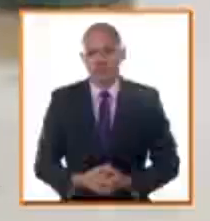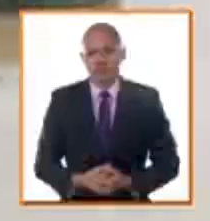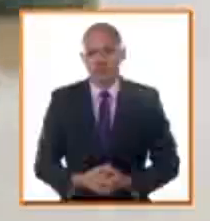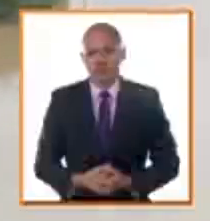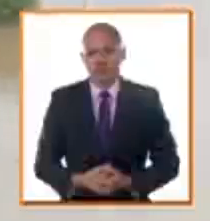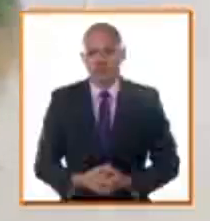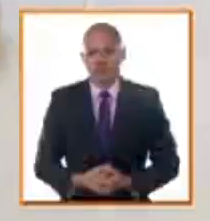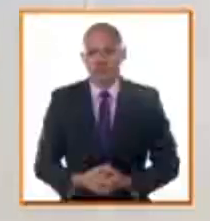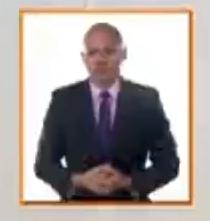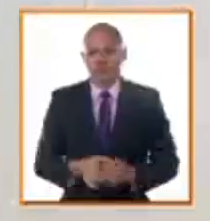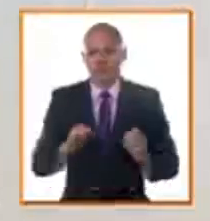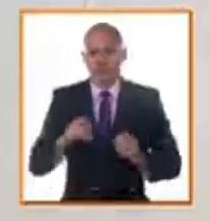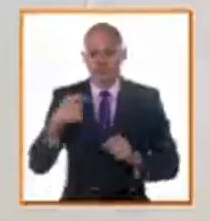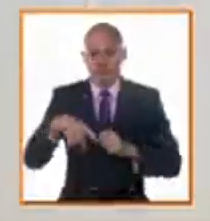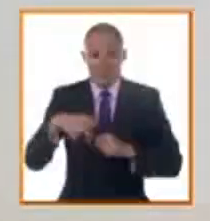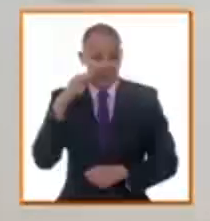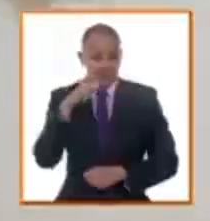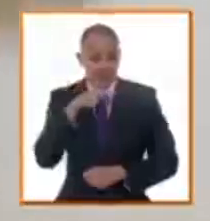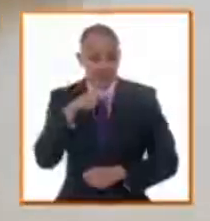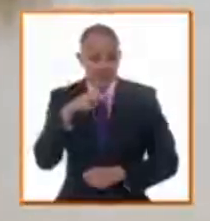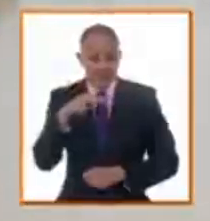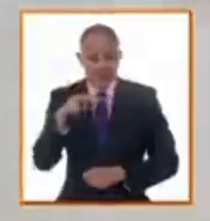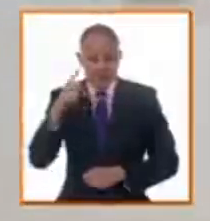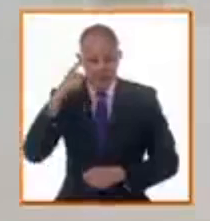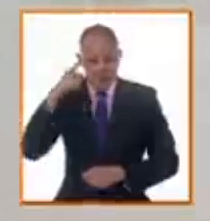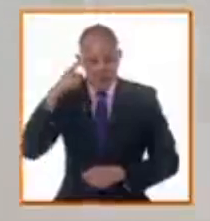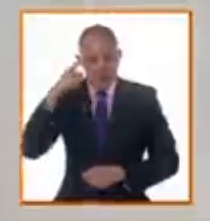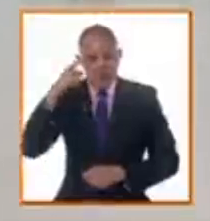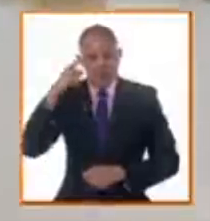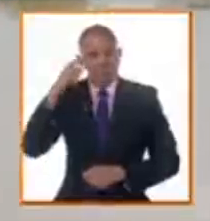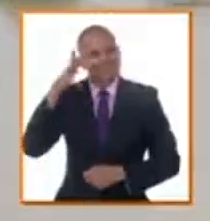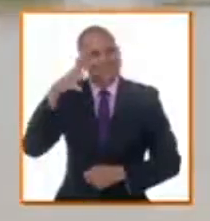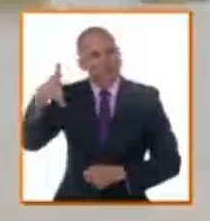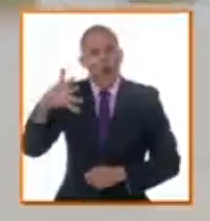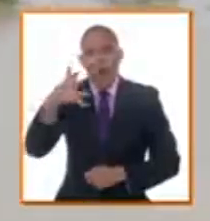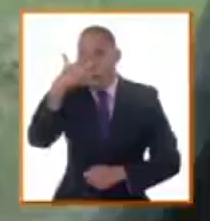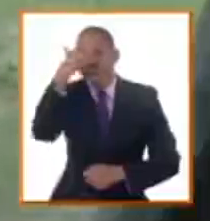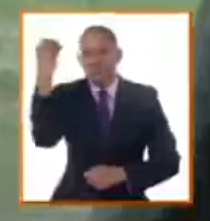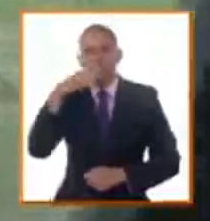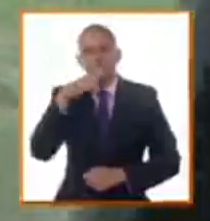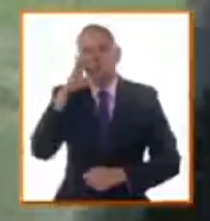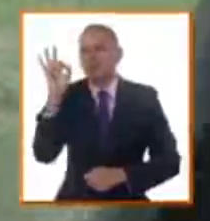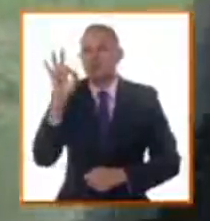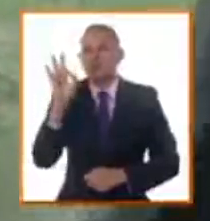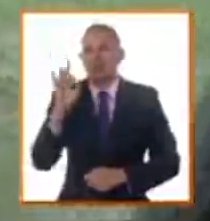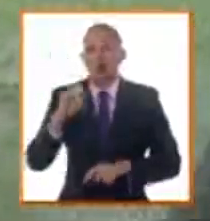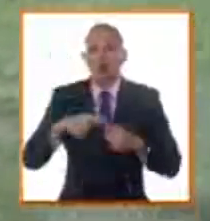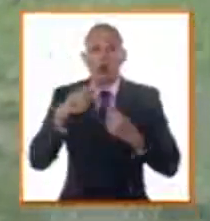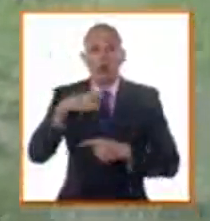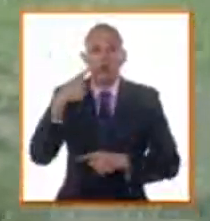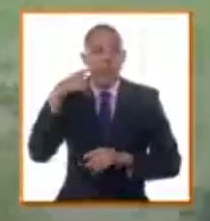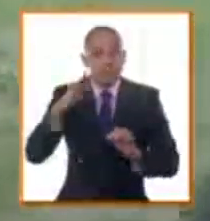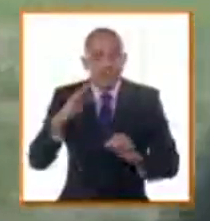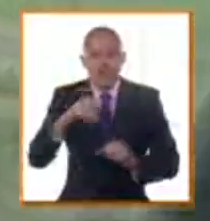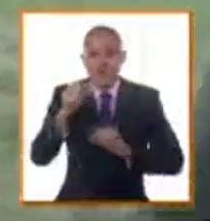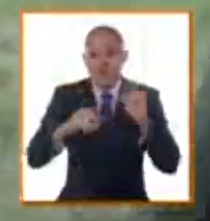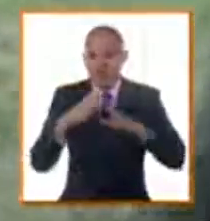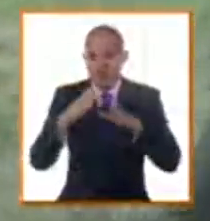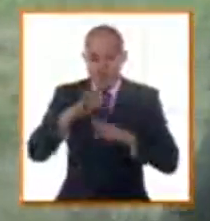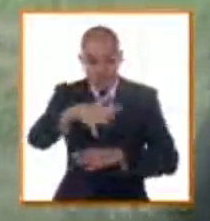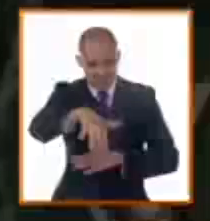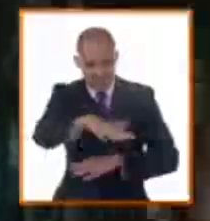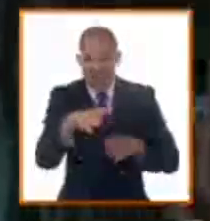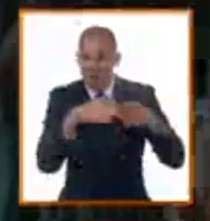Quedarán para siempre en la memoria de los granmenses los días lluviosos de junio de 2023. Pero en particular para estos cuyas